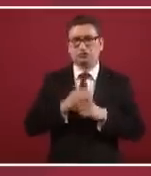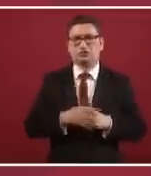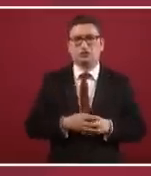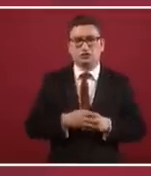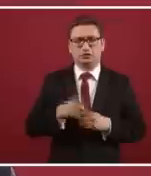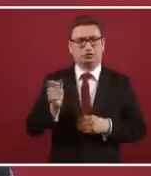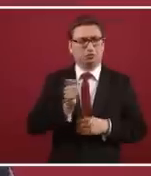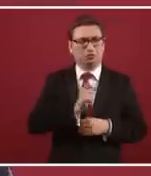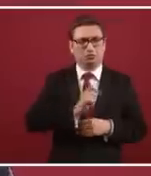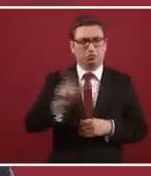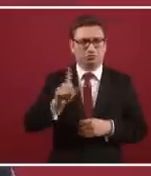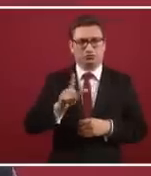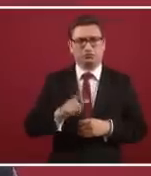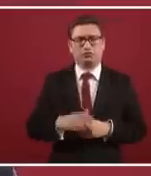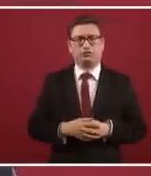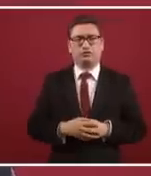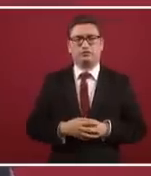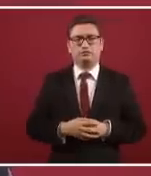profesional.